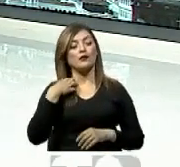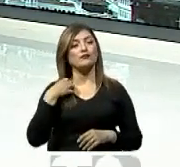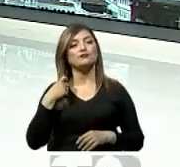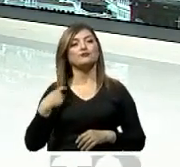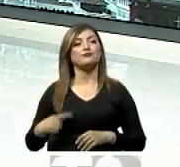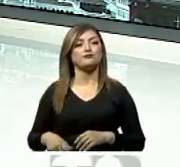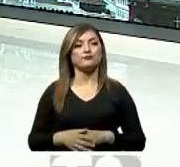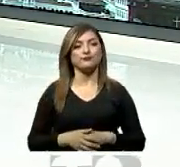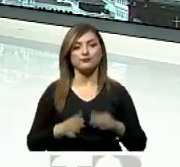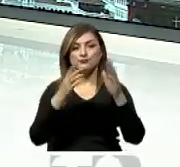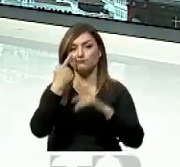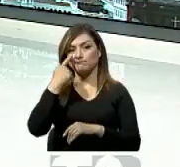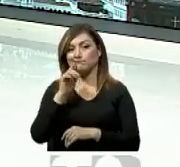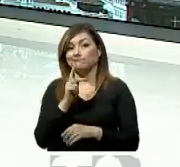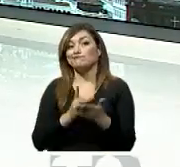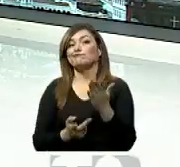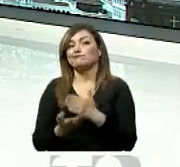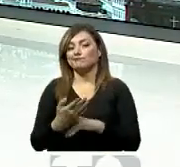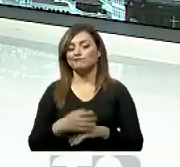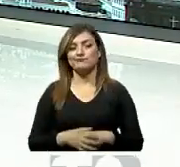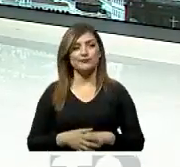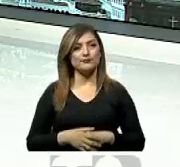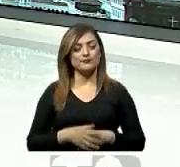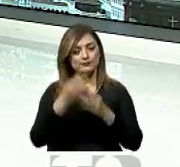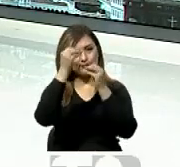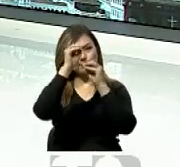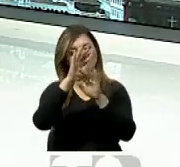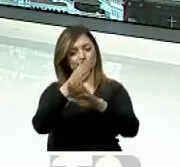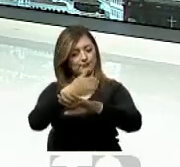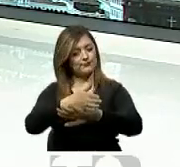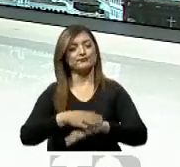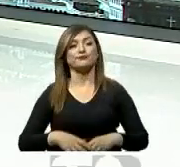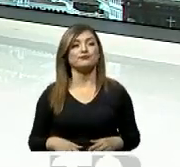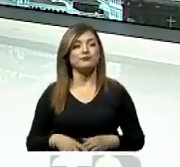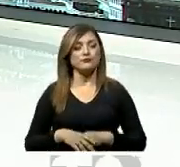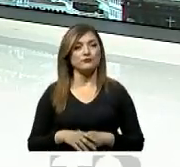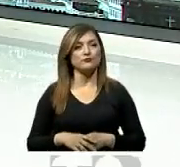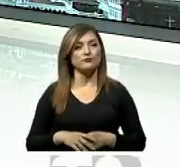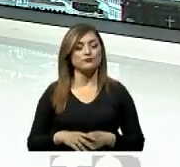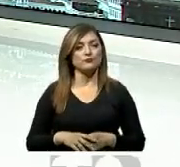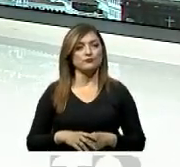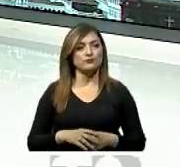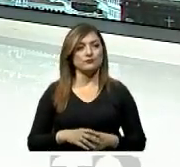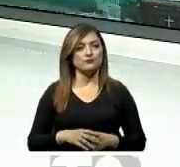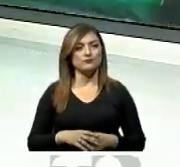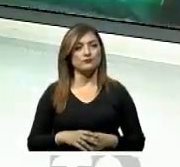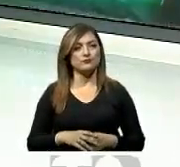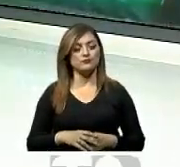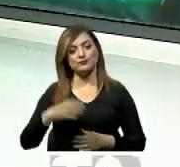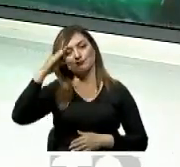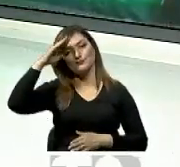Así que bueno, vamos a estar pendientes de lo que ocurre en esta zona y vamos a darle seguimiento a este tema. Vamos con más. La